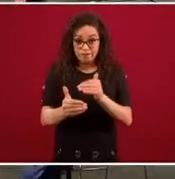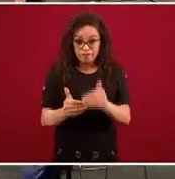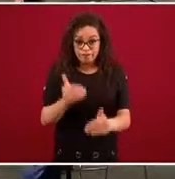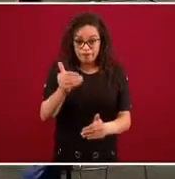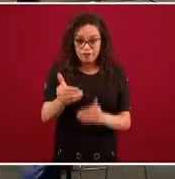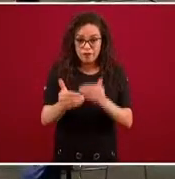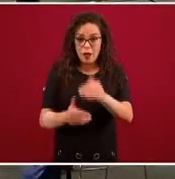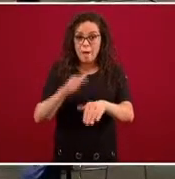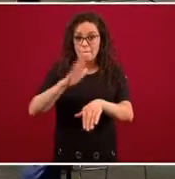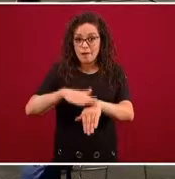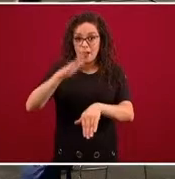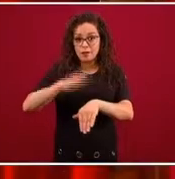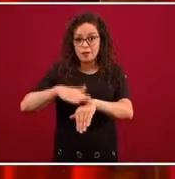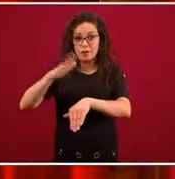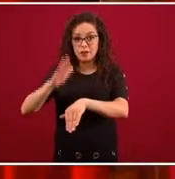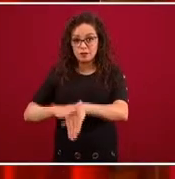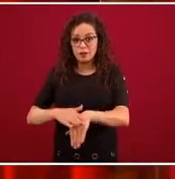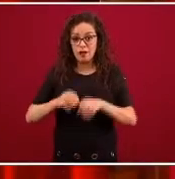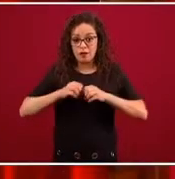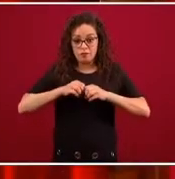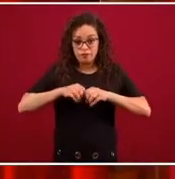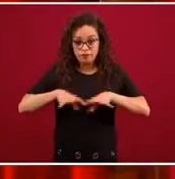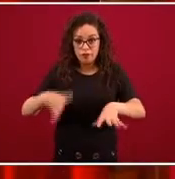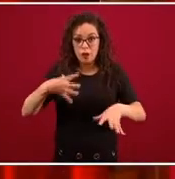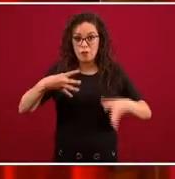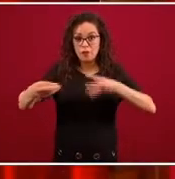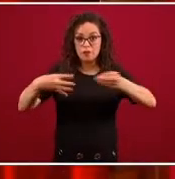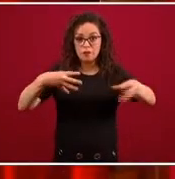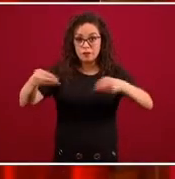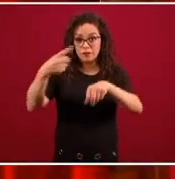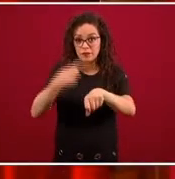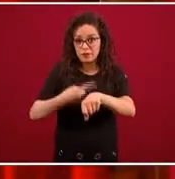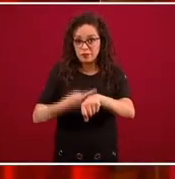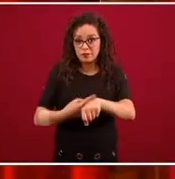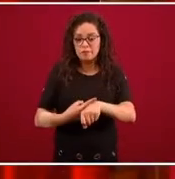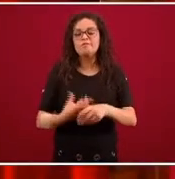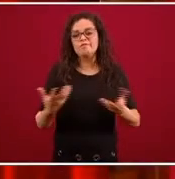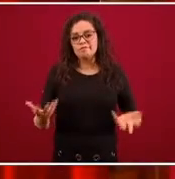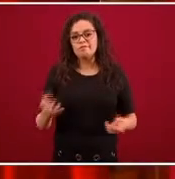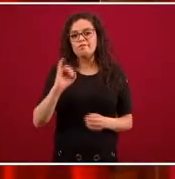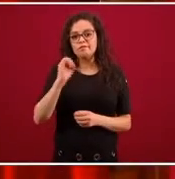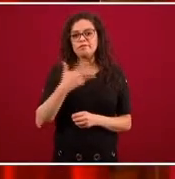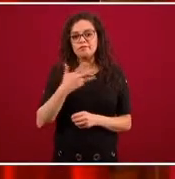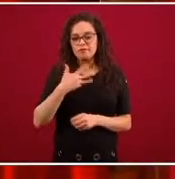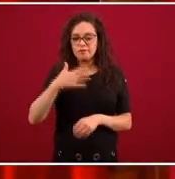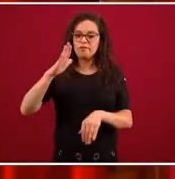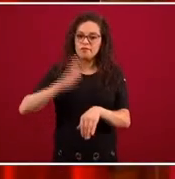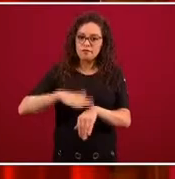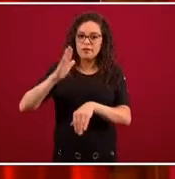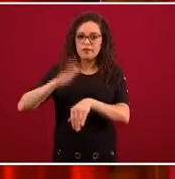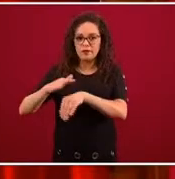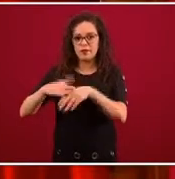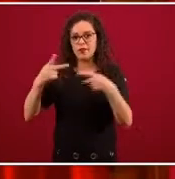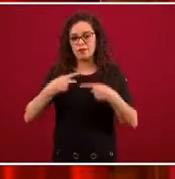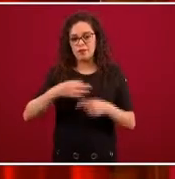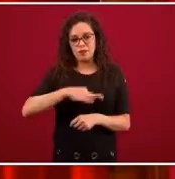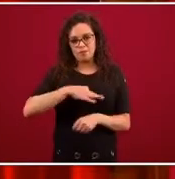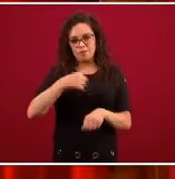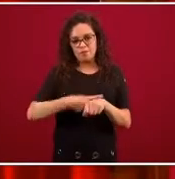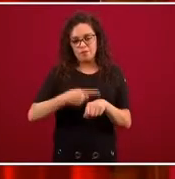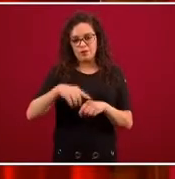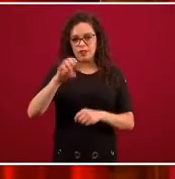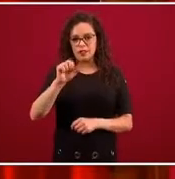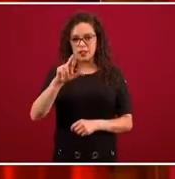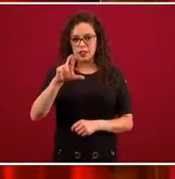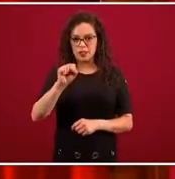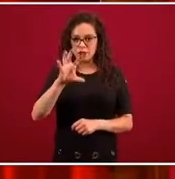y se estuviera advancing. And you can llevando a see cabo la how dispersión de la enfermedad, the vamos a virus empezar a is encontrar spreading. cada vez más SARS-CoV-2 entre las personas que están So